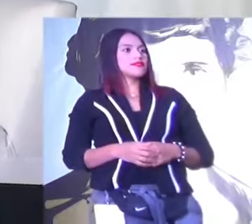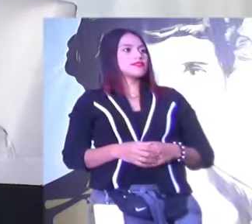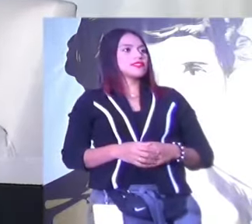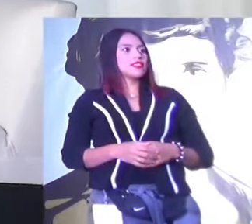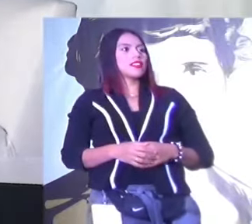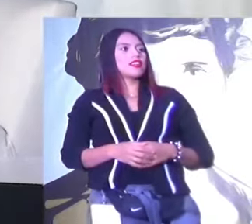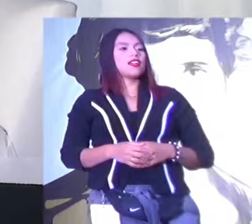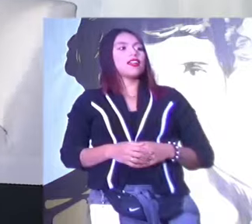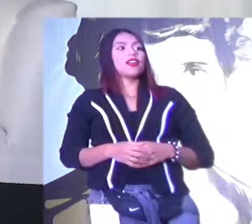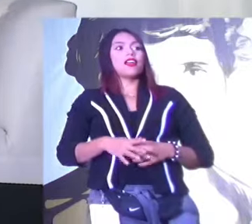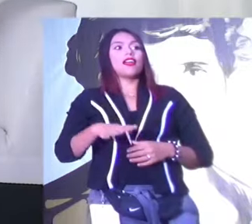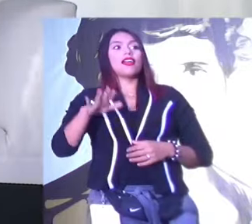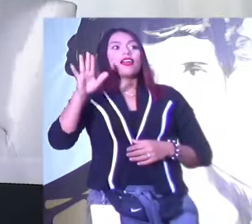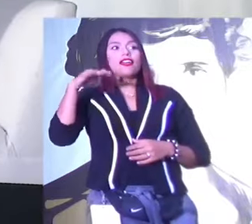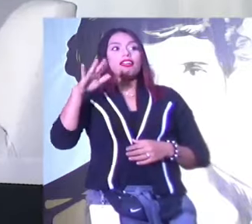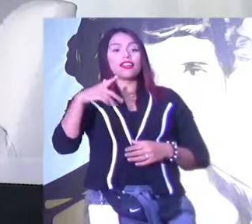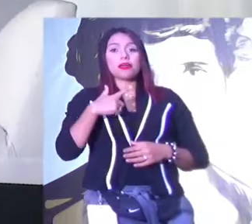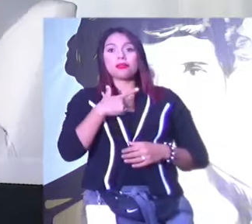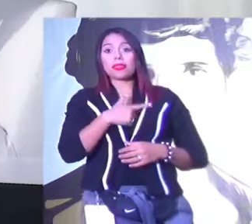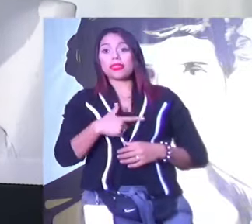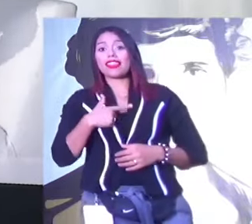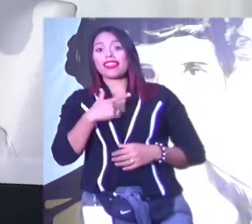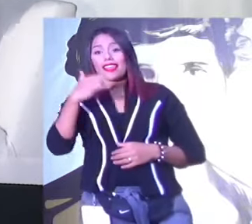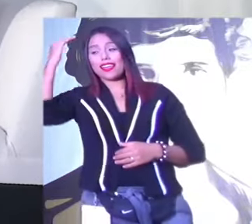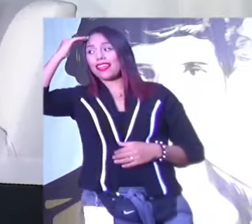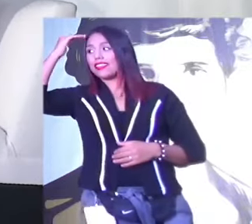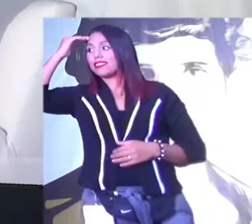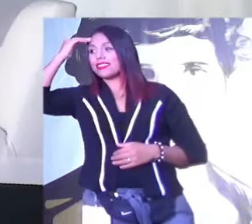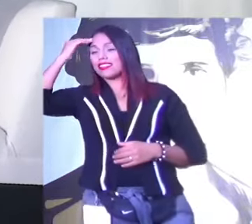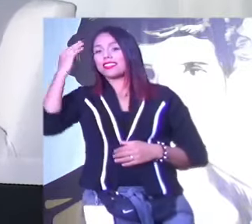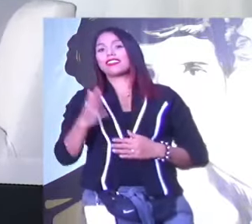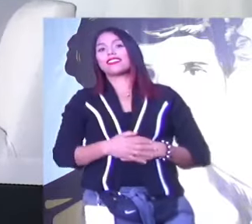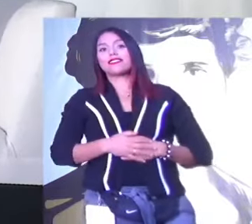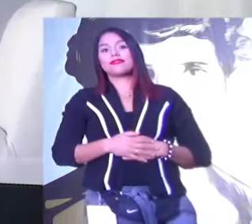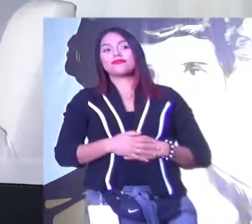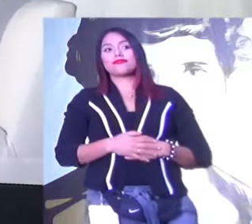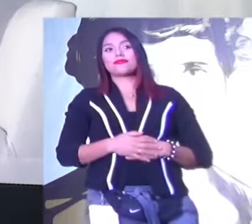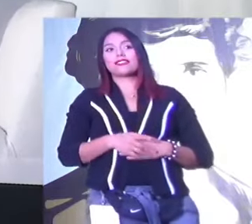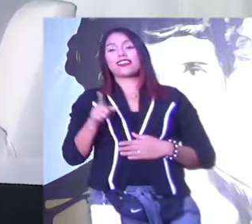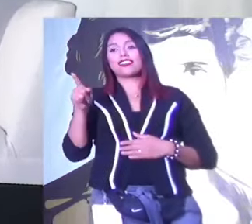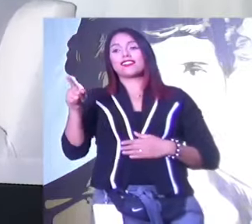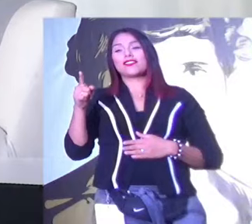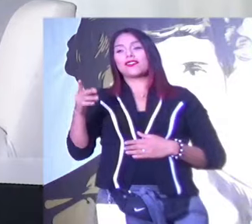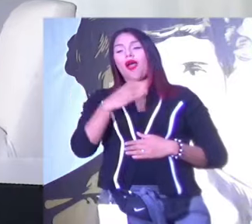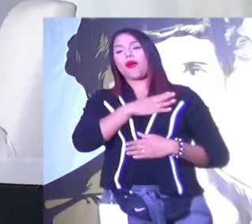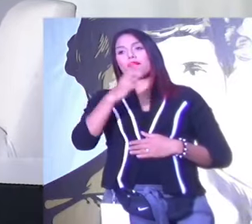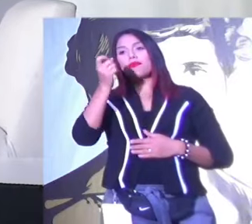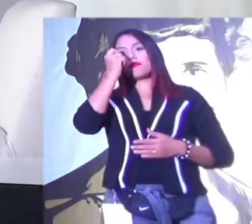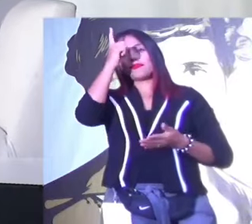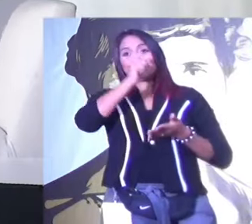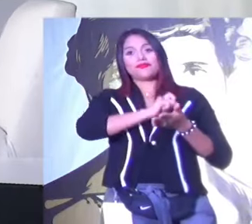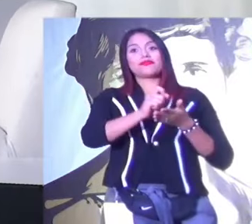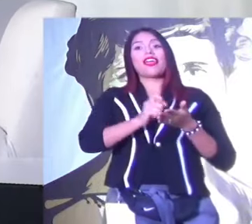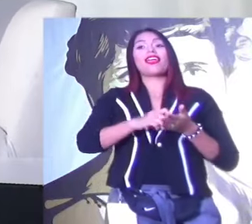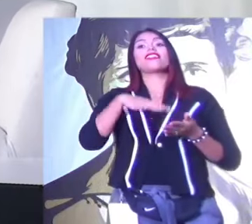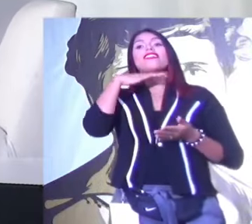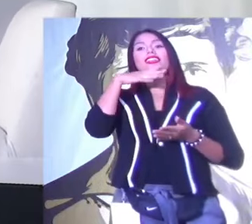Oye, primero que nada, qué gusto conocerte, Luis Humberto. Eres, como todos los buenos escritores, muy mañoso,